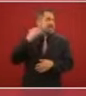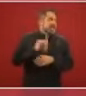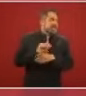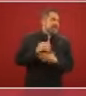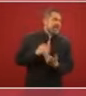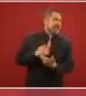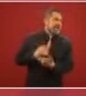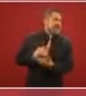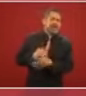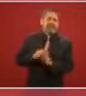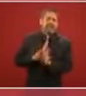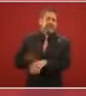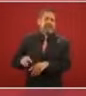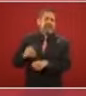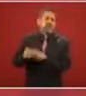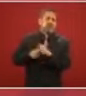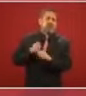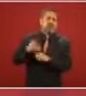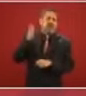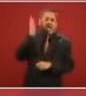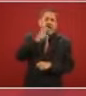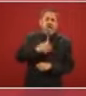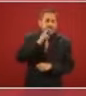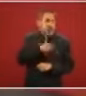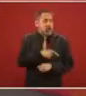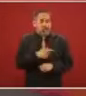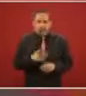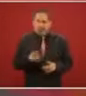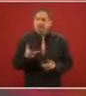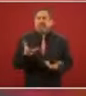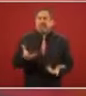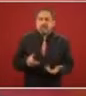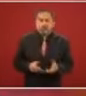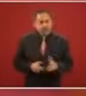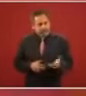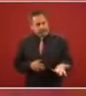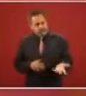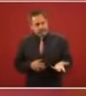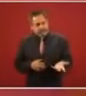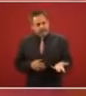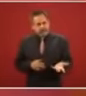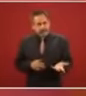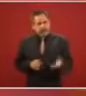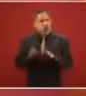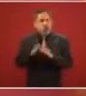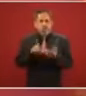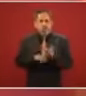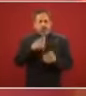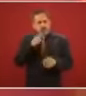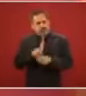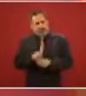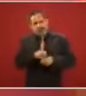bien, pero eso lleva mucho tiempo. ¿Pero qué vas a hacer? O sea, decir, a ver, ¿cómo vas a usar la macana?